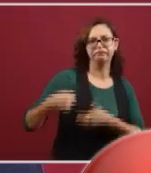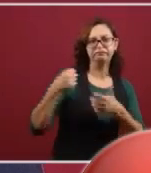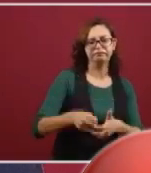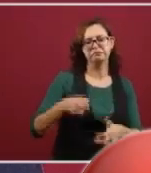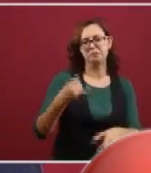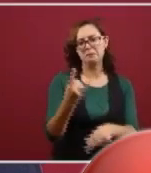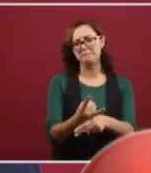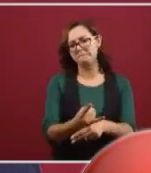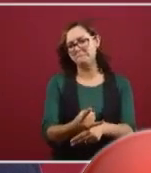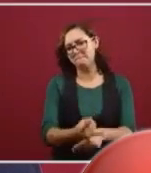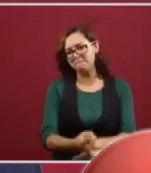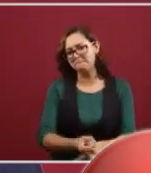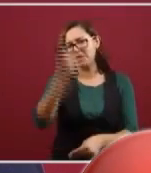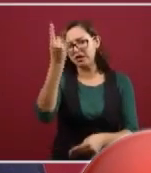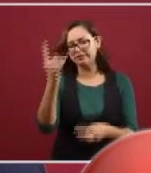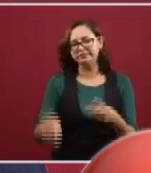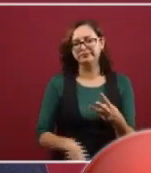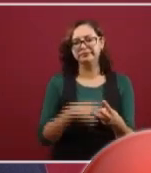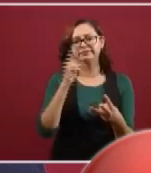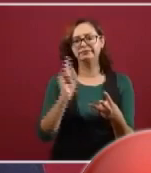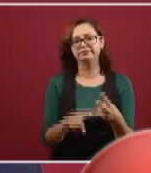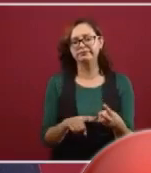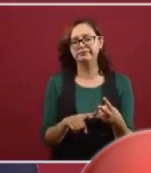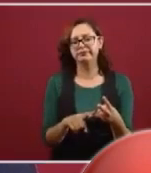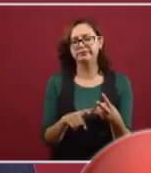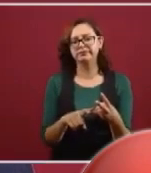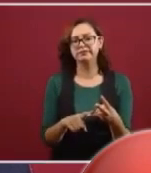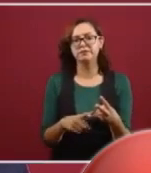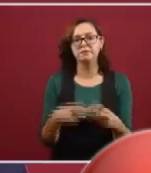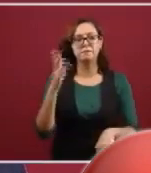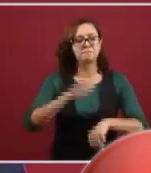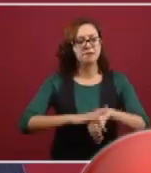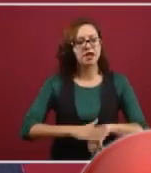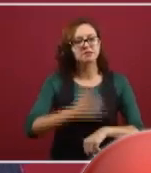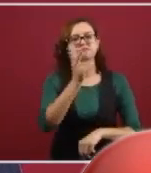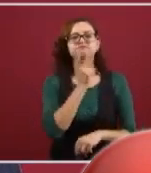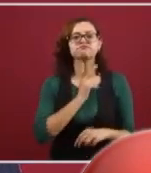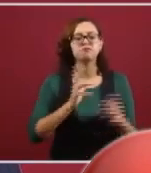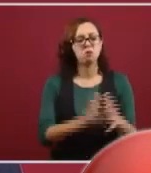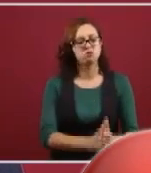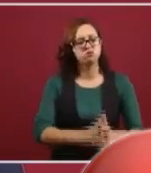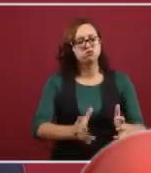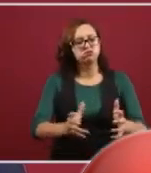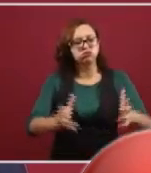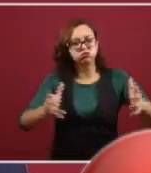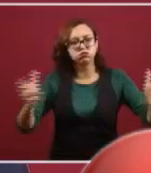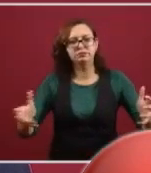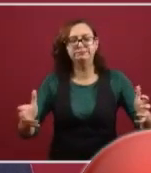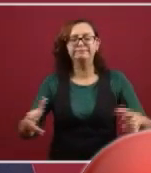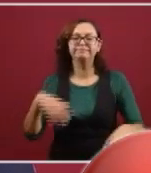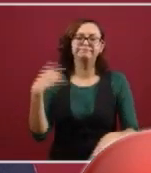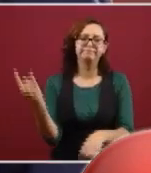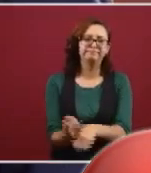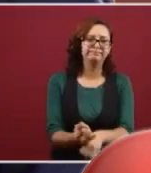y que se iba a aumentar la producción de petróleo